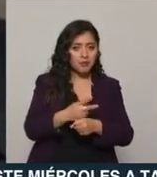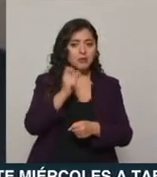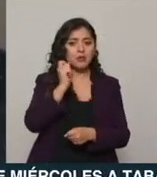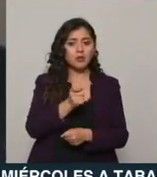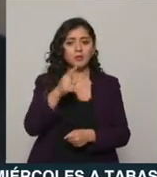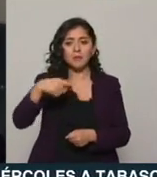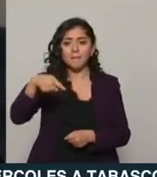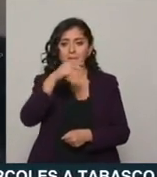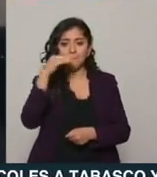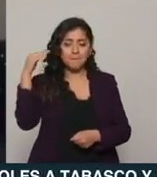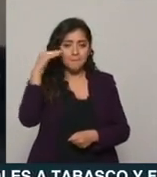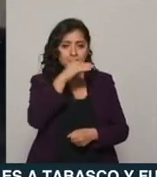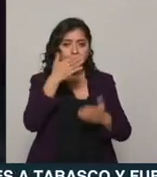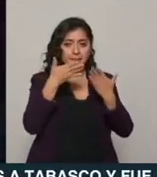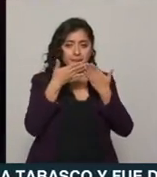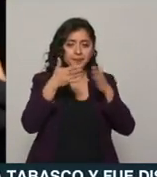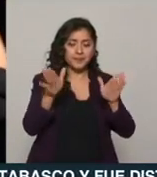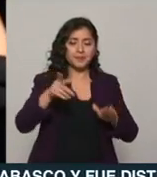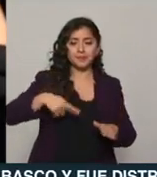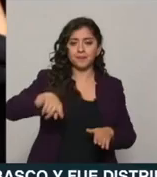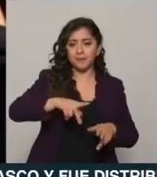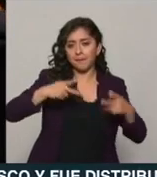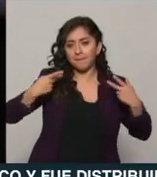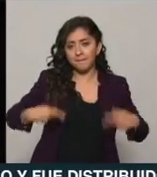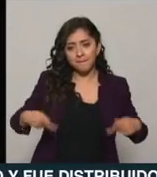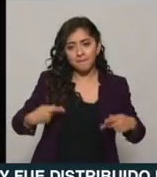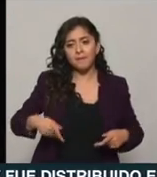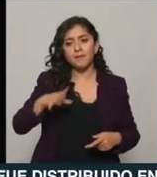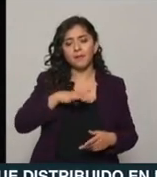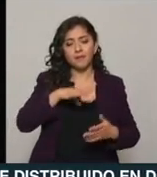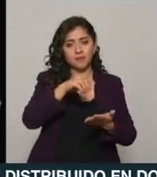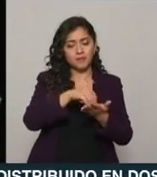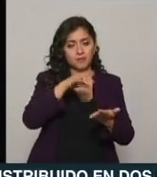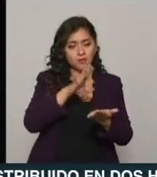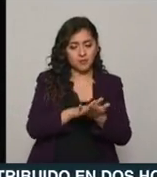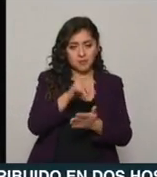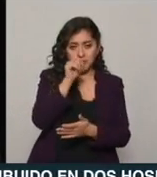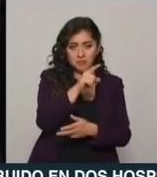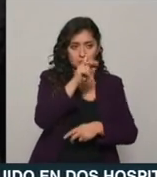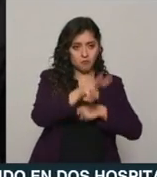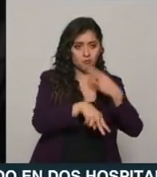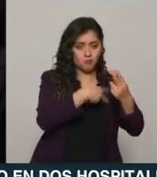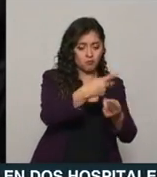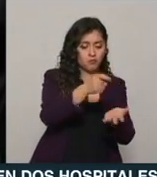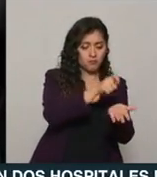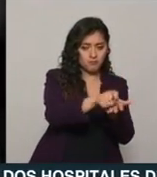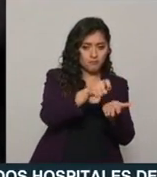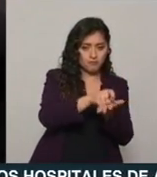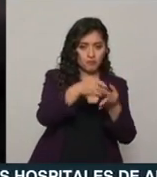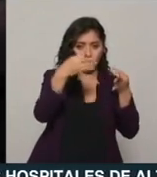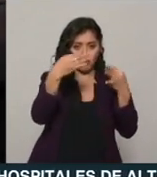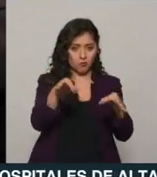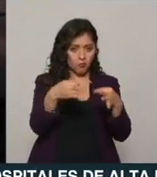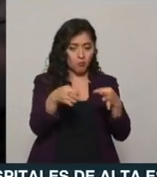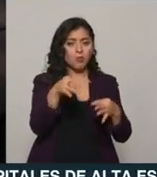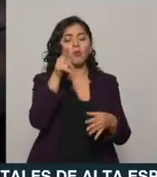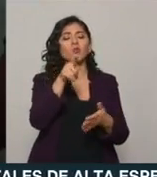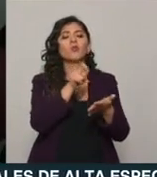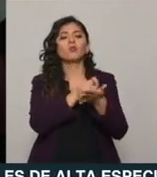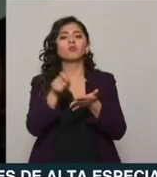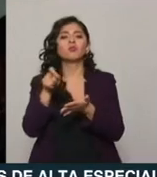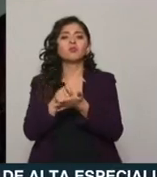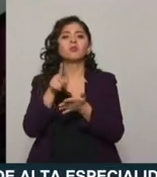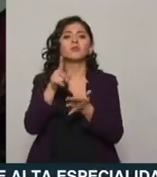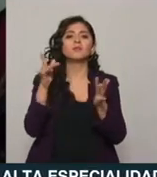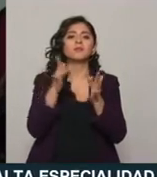gratuito, abierto al público, y es registrarse directamente en el sitio. Entonces llegan ustedes al Centro de Cultura